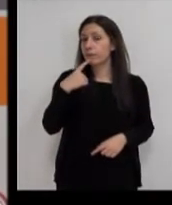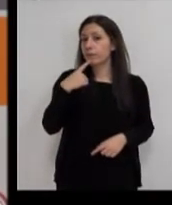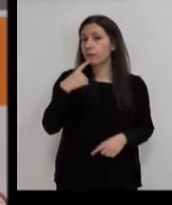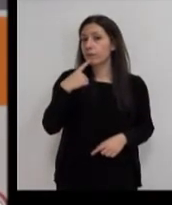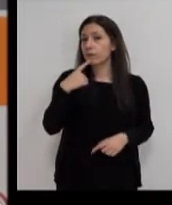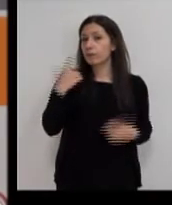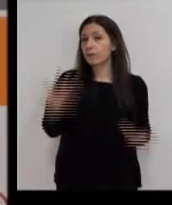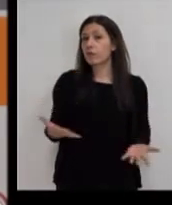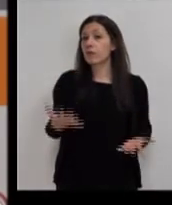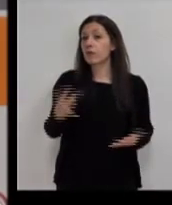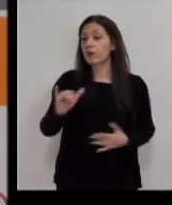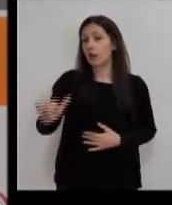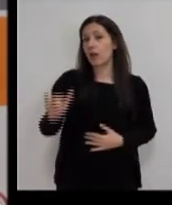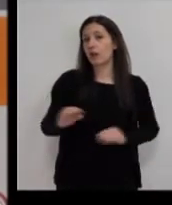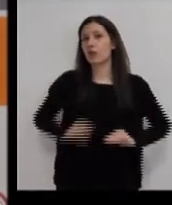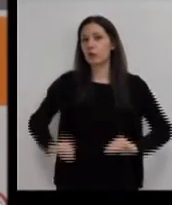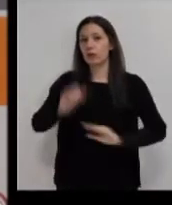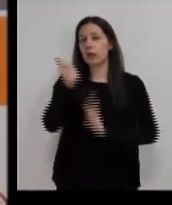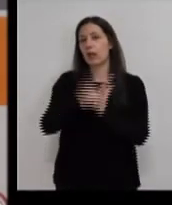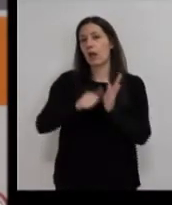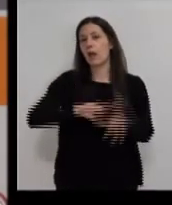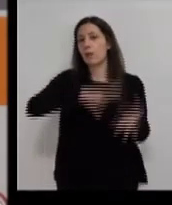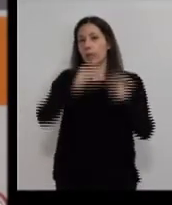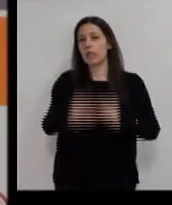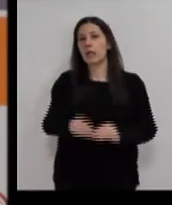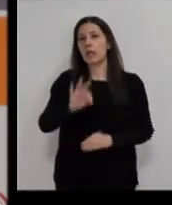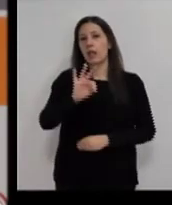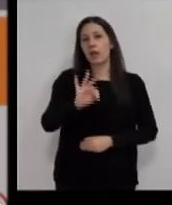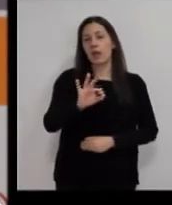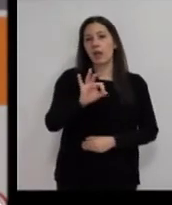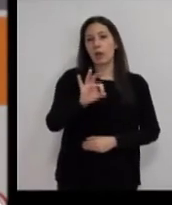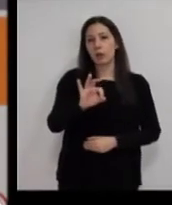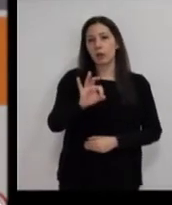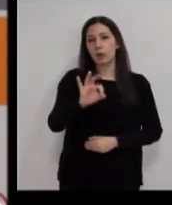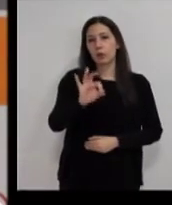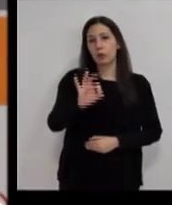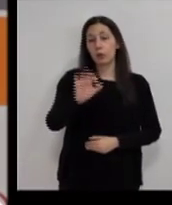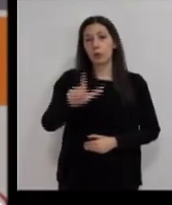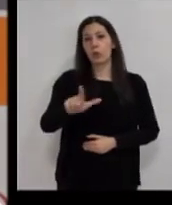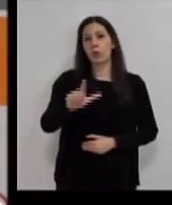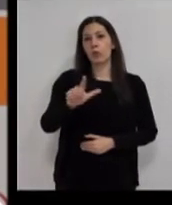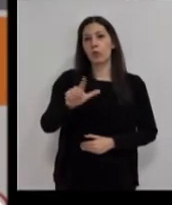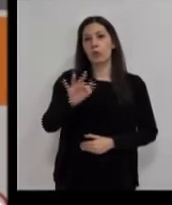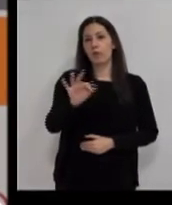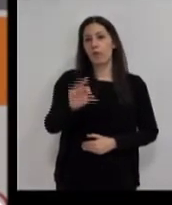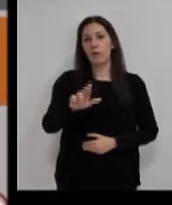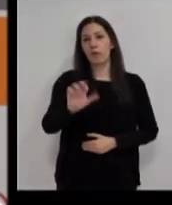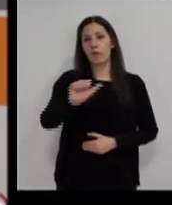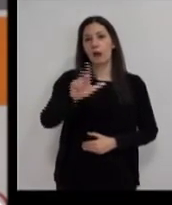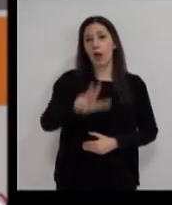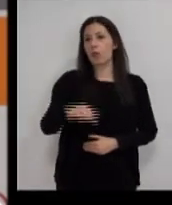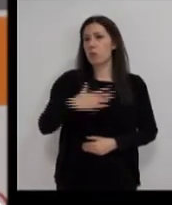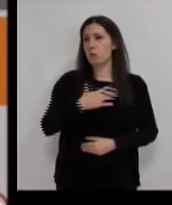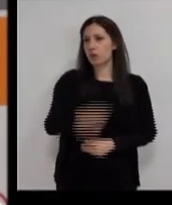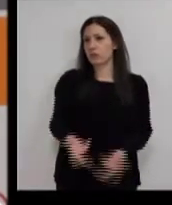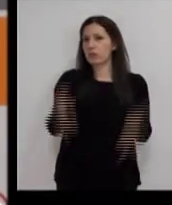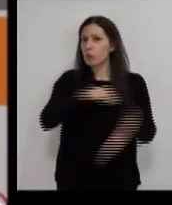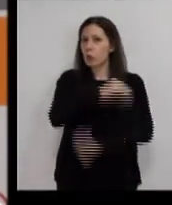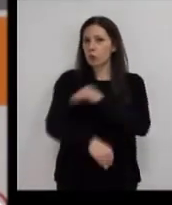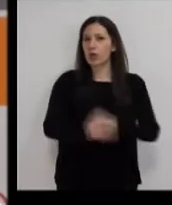Añade también que cuentan con la aplicación, que es la Tour for All, que la puedes directamente